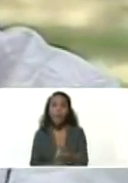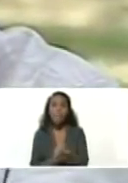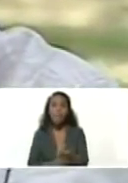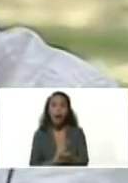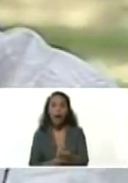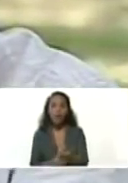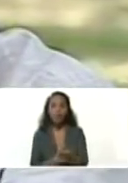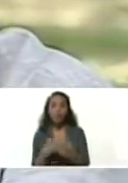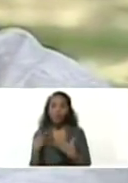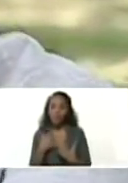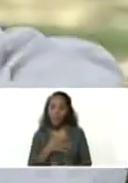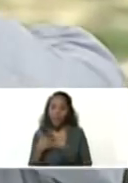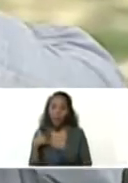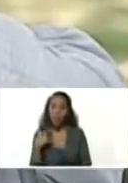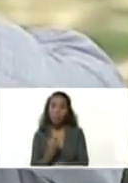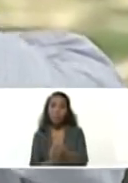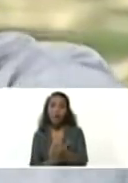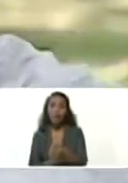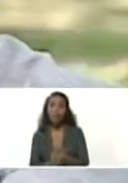Querido hermano.